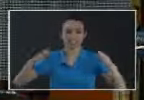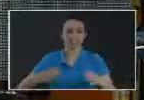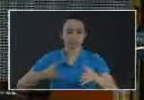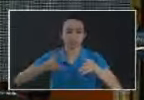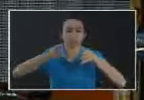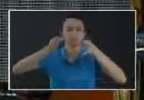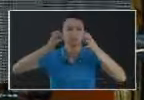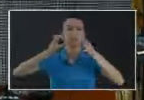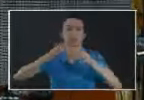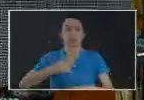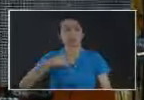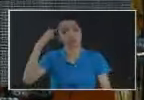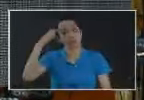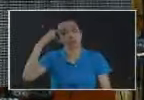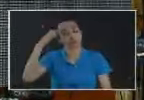cuando en eso se me acerca